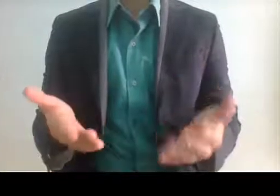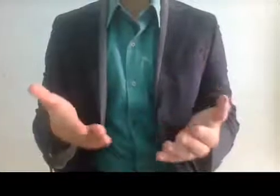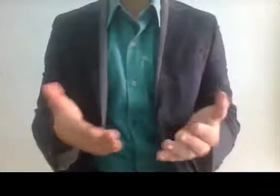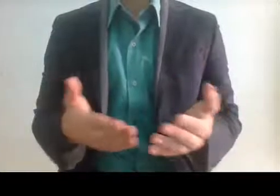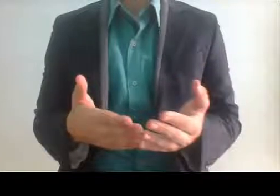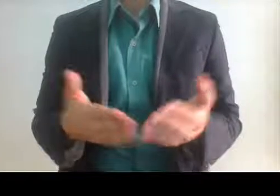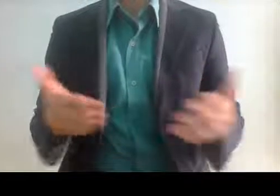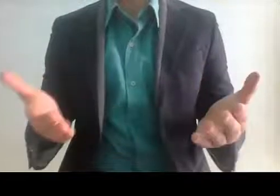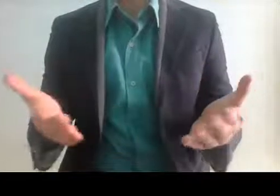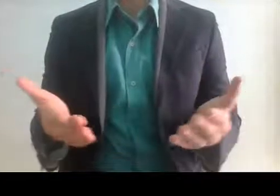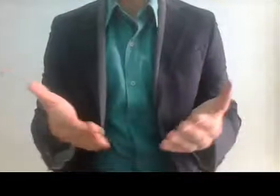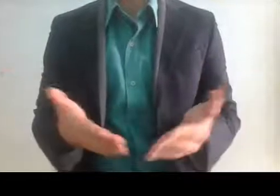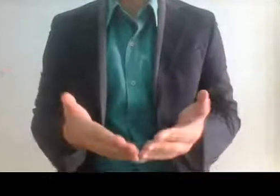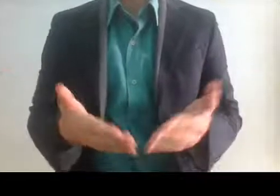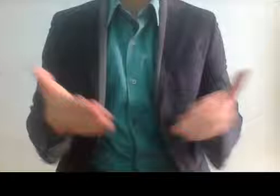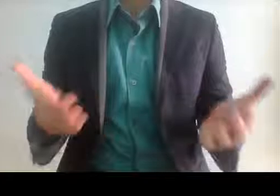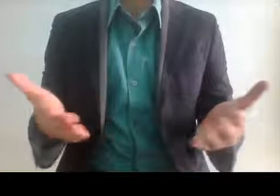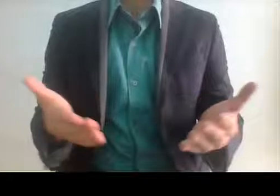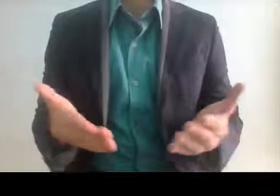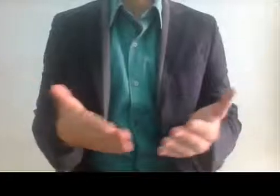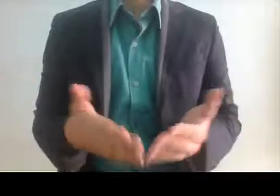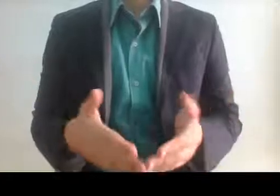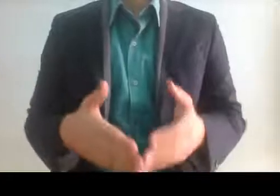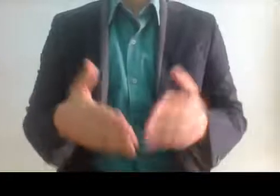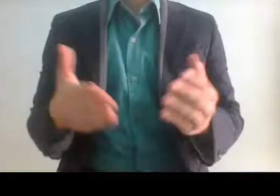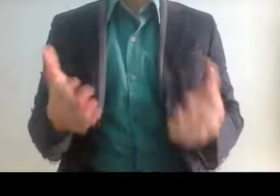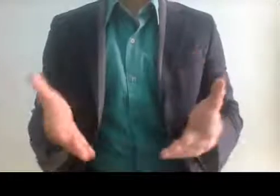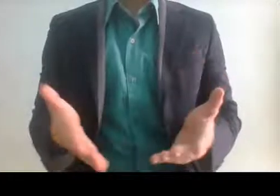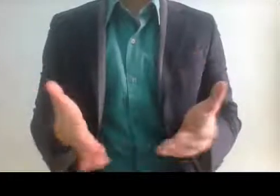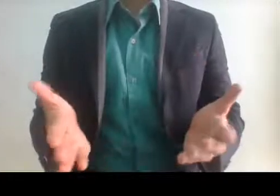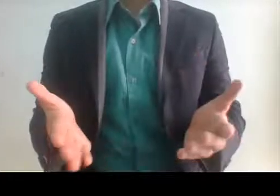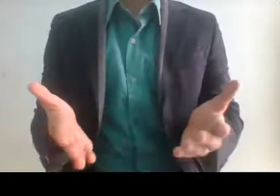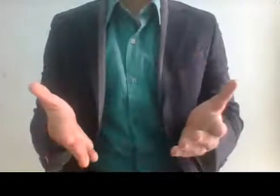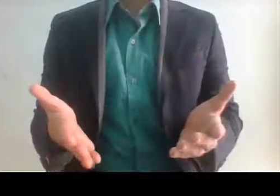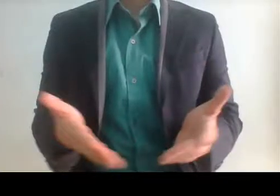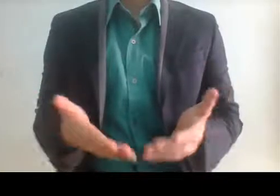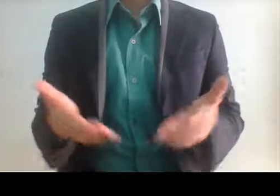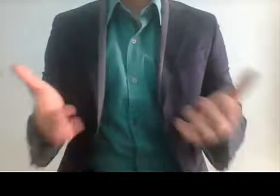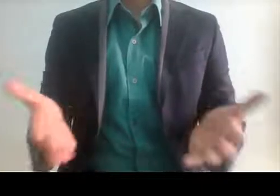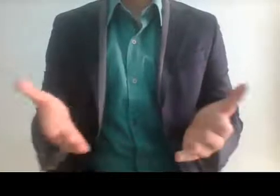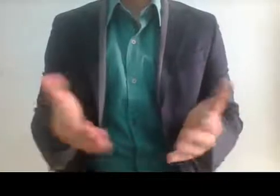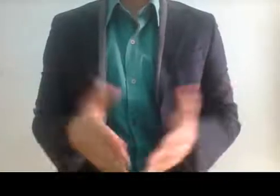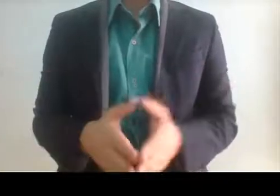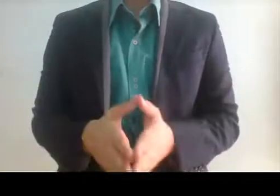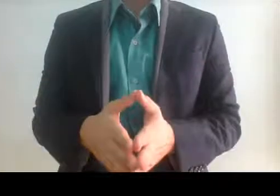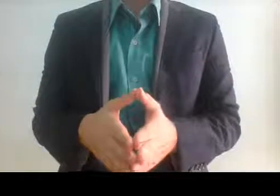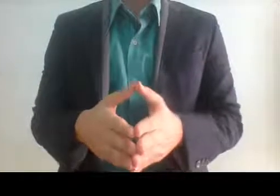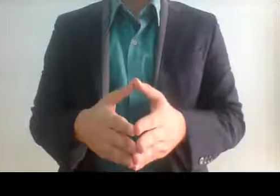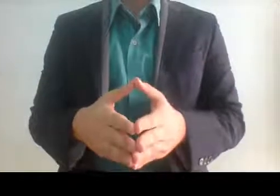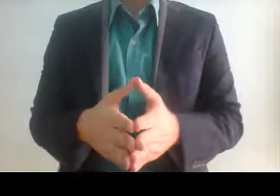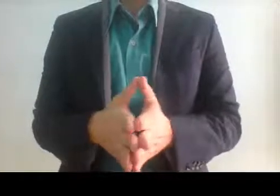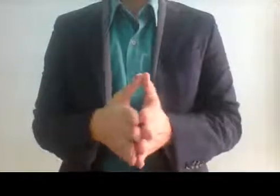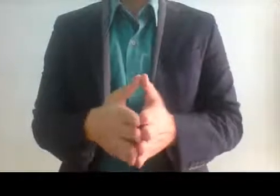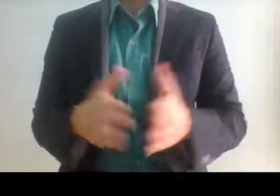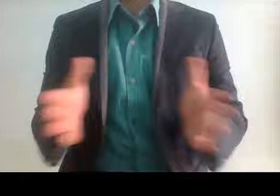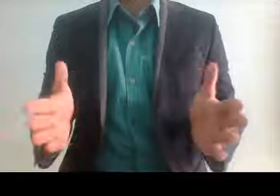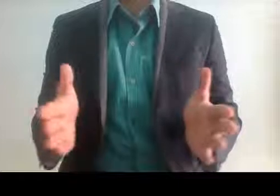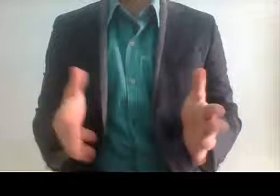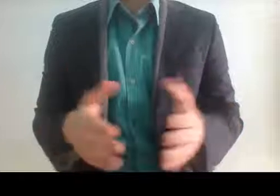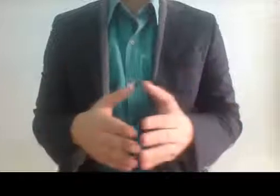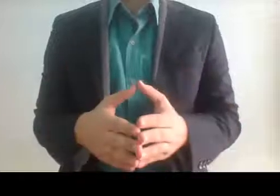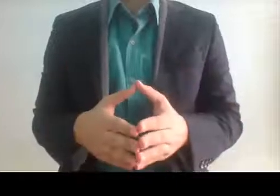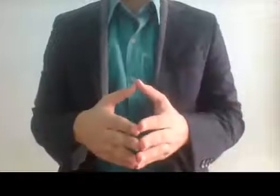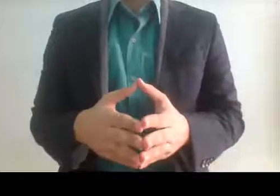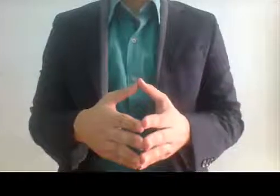es excelente y eso quiere decir que por lo menos algunos jóvenes no van a llegar a tener acceso a este tipo de elementos que puede afectar a gran parte